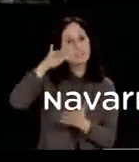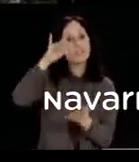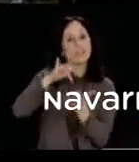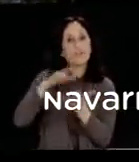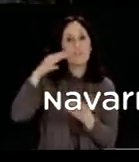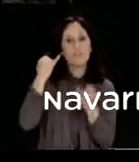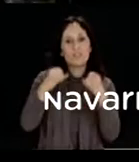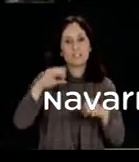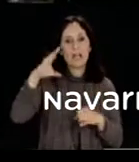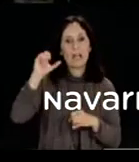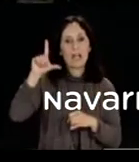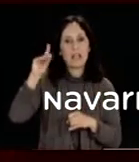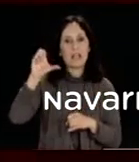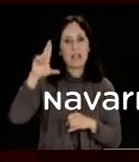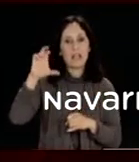caldereros.